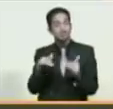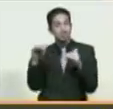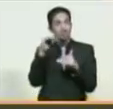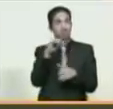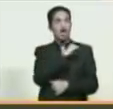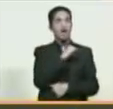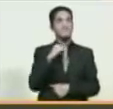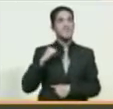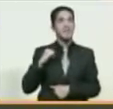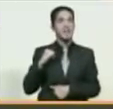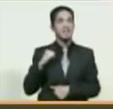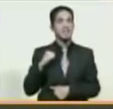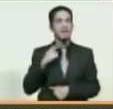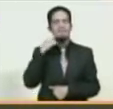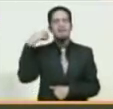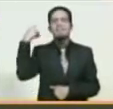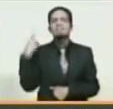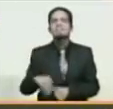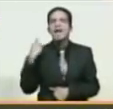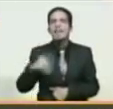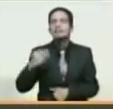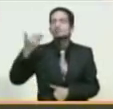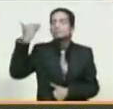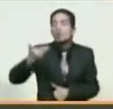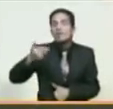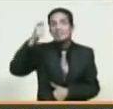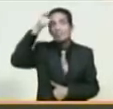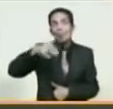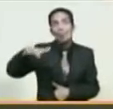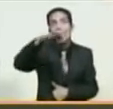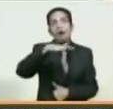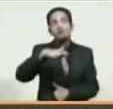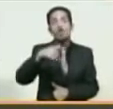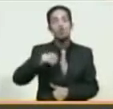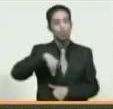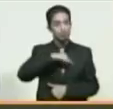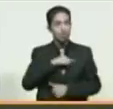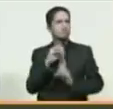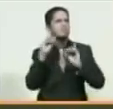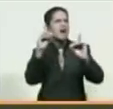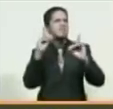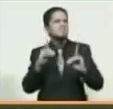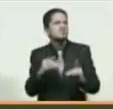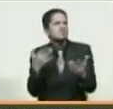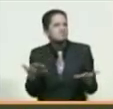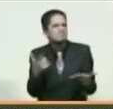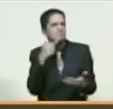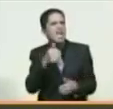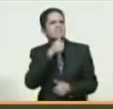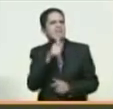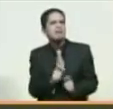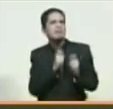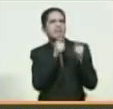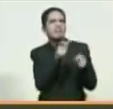que es el derecho sagrado que tenemos como pueblo a decidir nuestro destino.